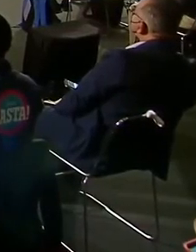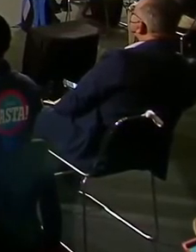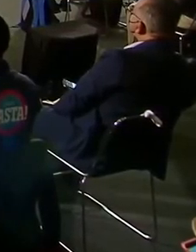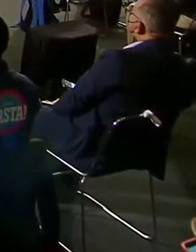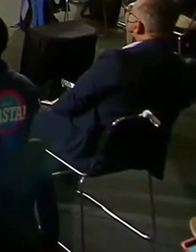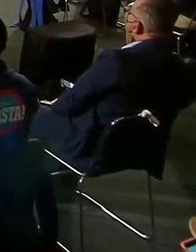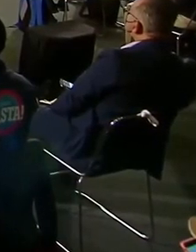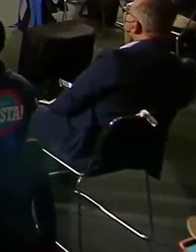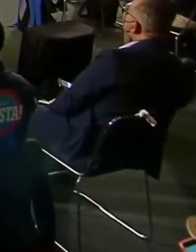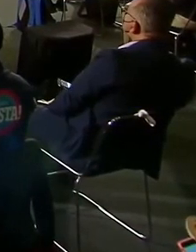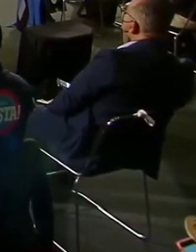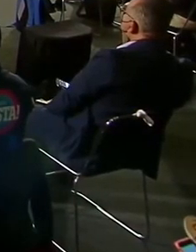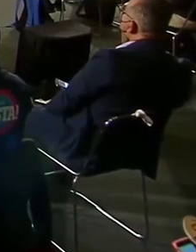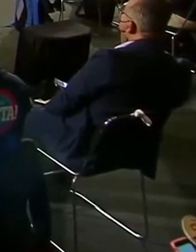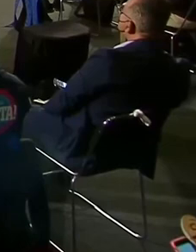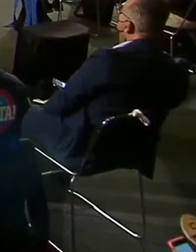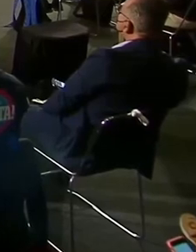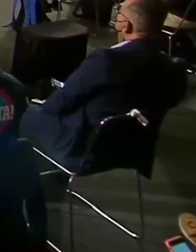Lo cierto es que